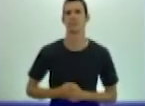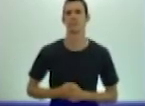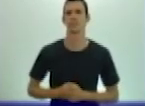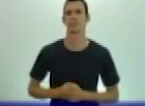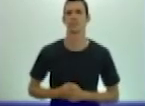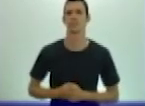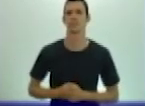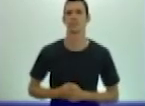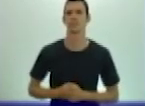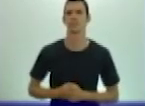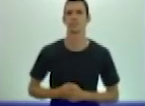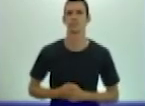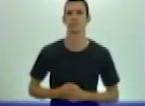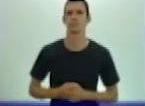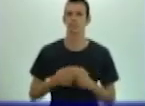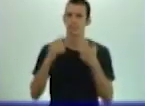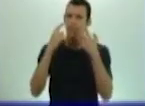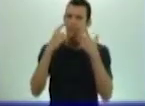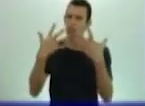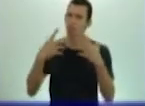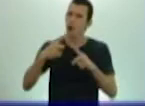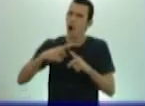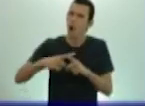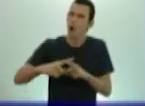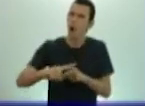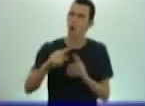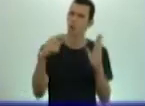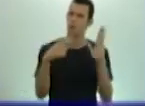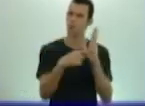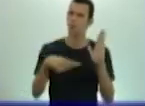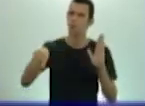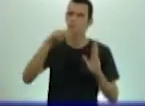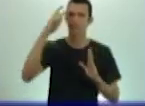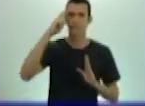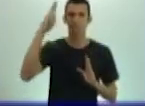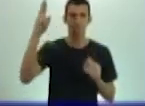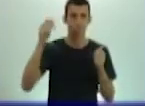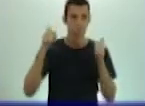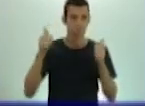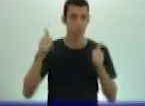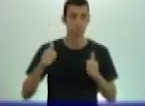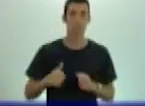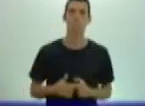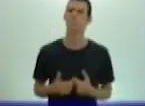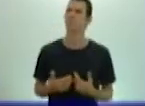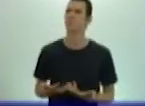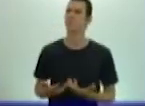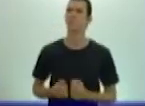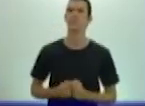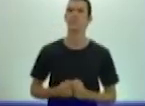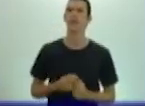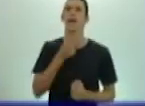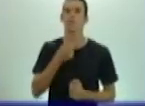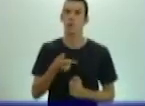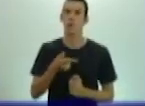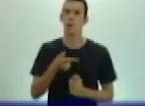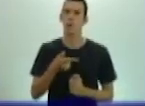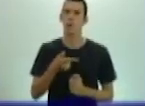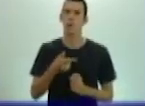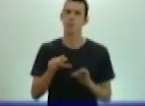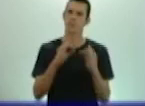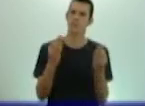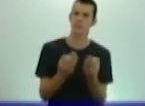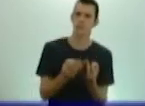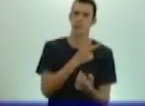Es importante que entendamos también, y que ustedes lo recuerden, queridos estudiantes y profesores, incluso familias que están viendo el programa, que sé